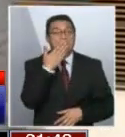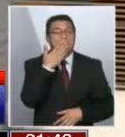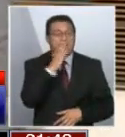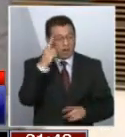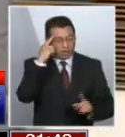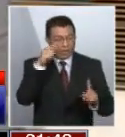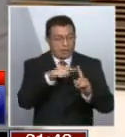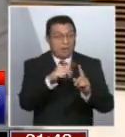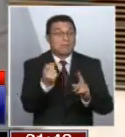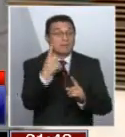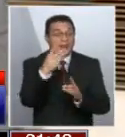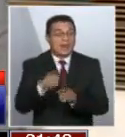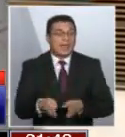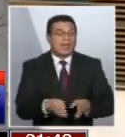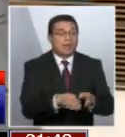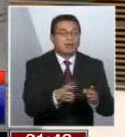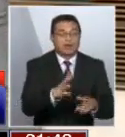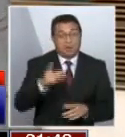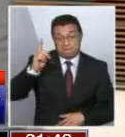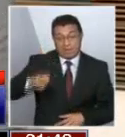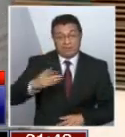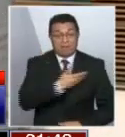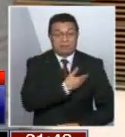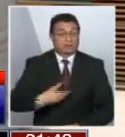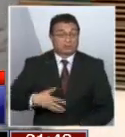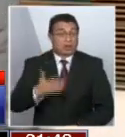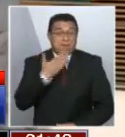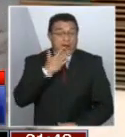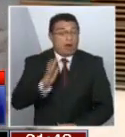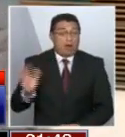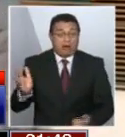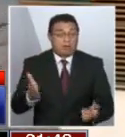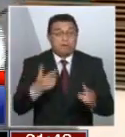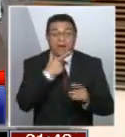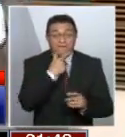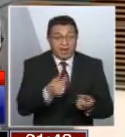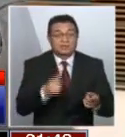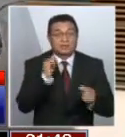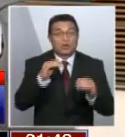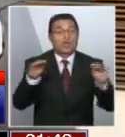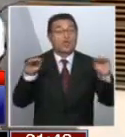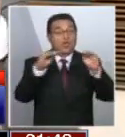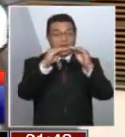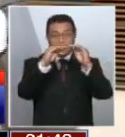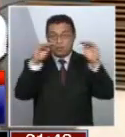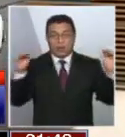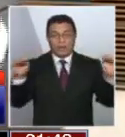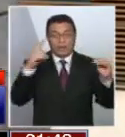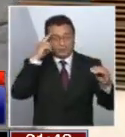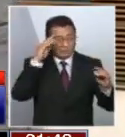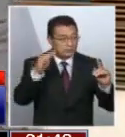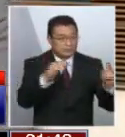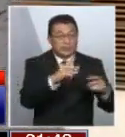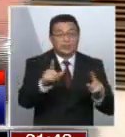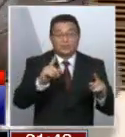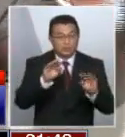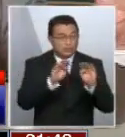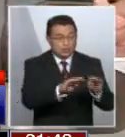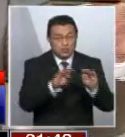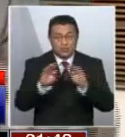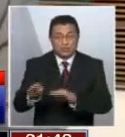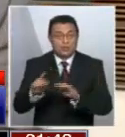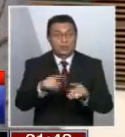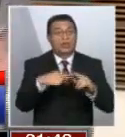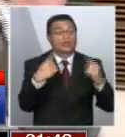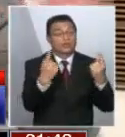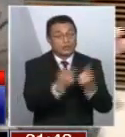el primer camino, porque me parece que hay un valor a preservar, que es la igualdad de consideración y de trato del